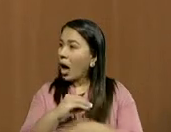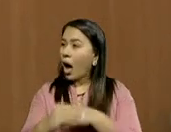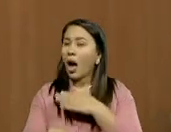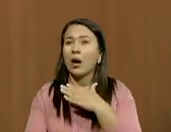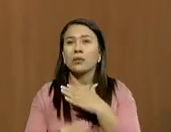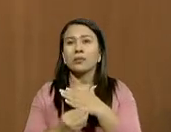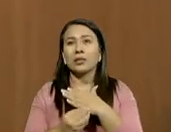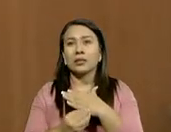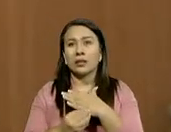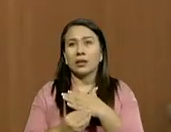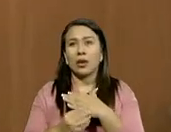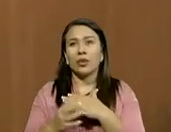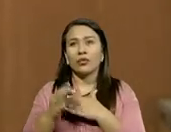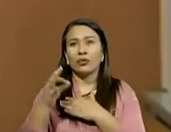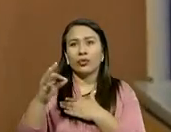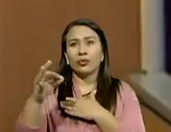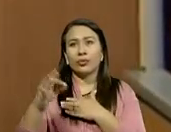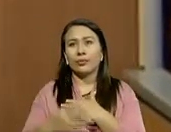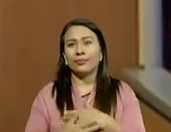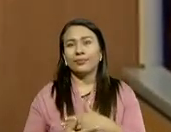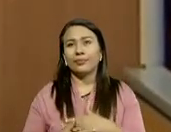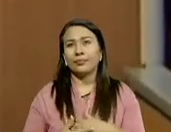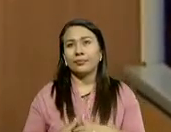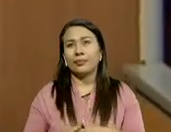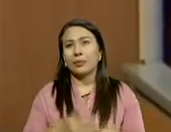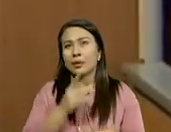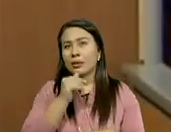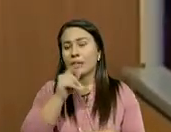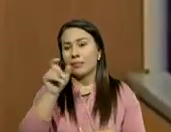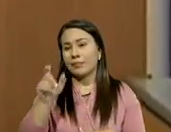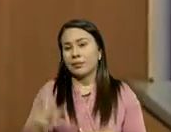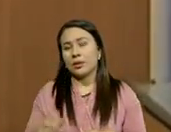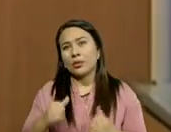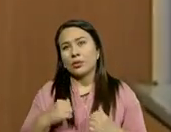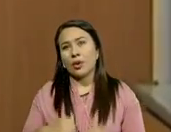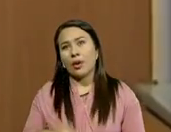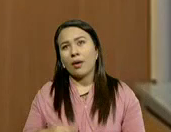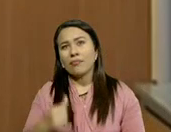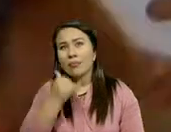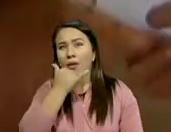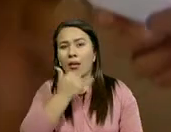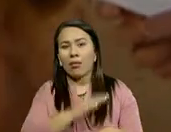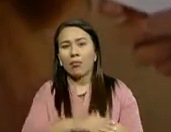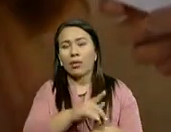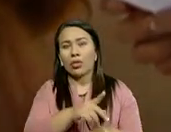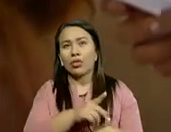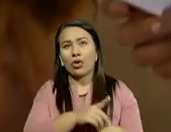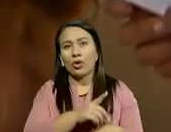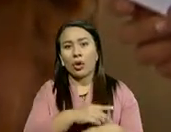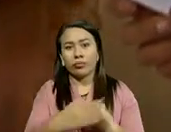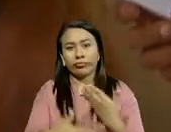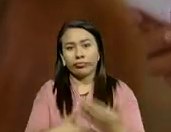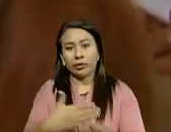debido a las secuelas a futuro que va a tener la víctima producto de esta mala práctica médica. Y que en los